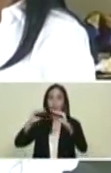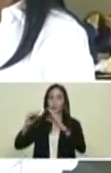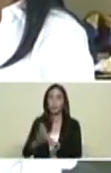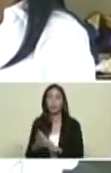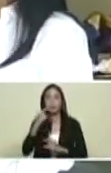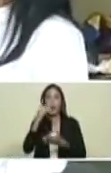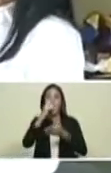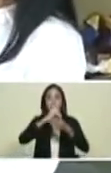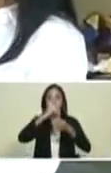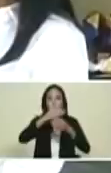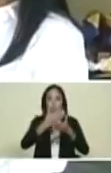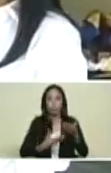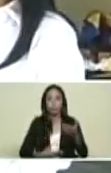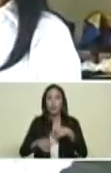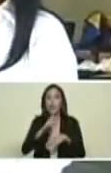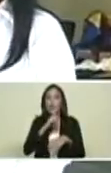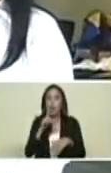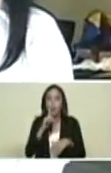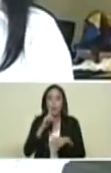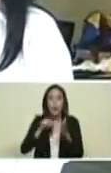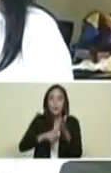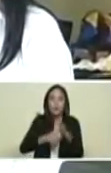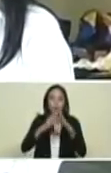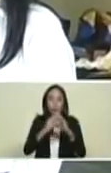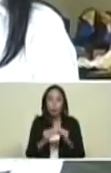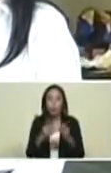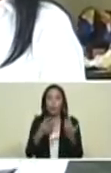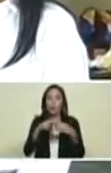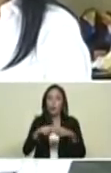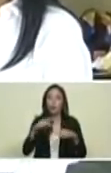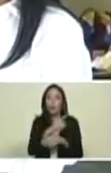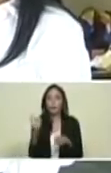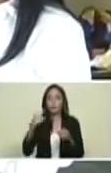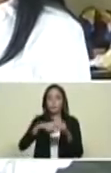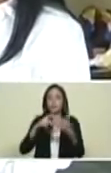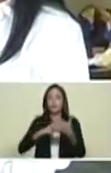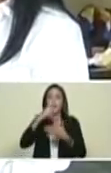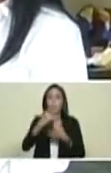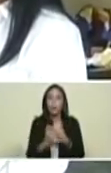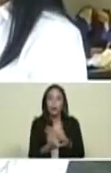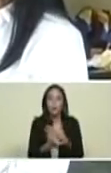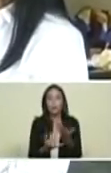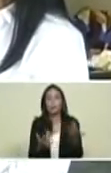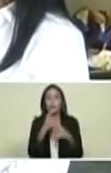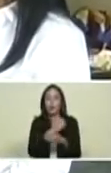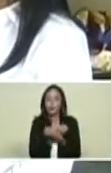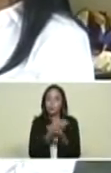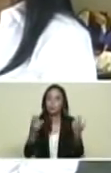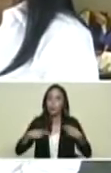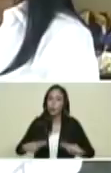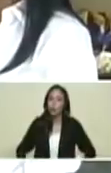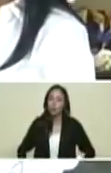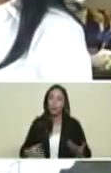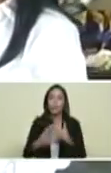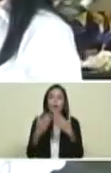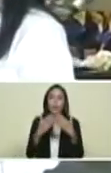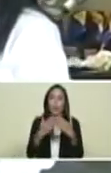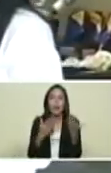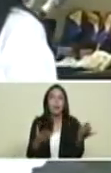den los datos de los niños de sus escuelas e incluirlos en este programa de dotación de uniformes, de bolsos, de cuadernos,